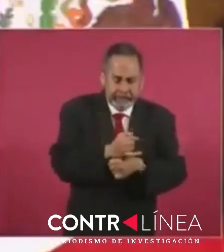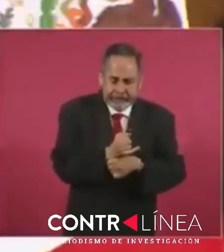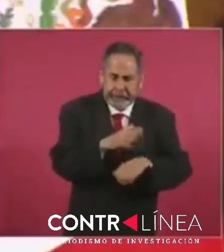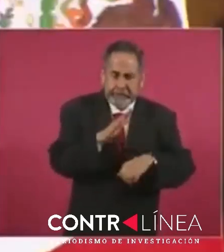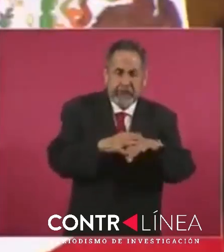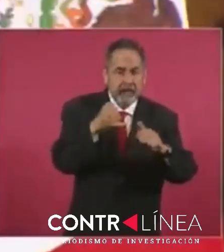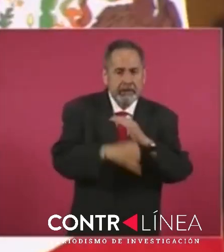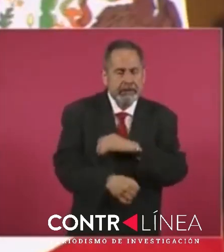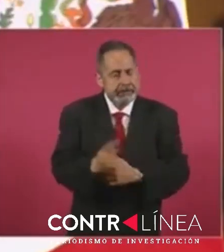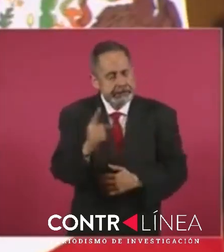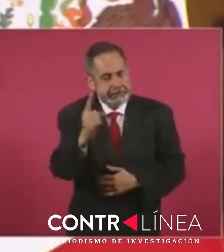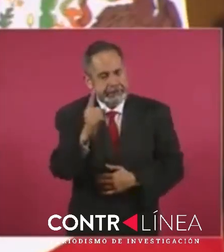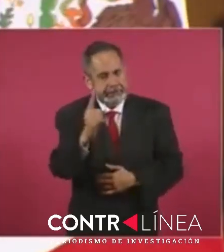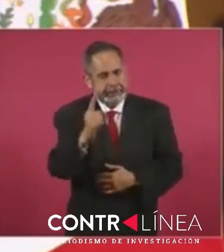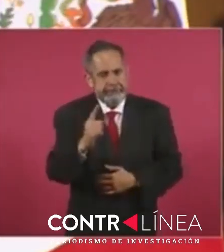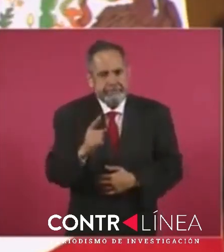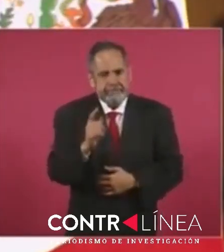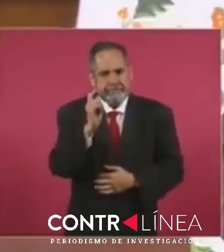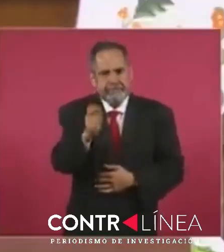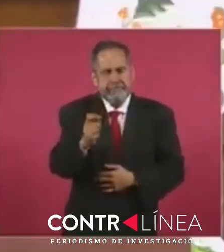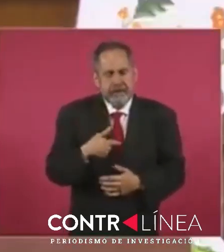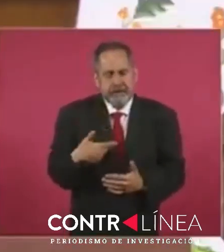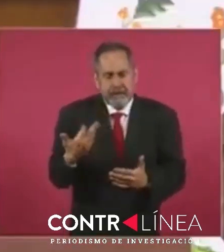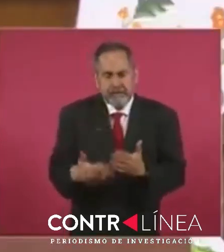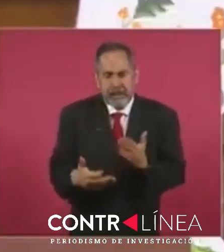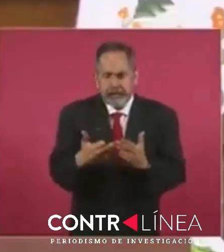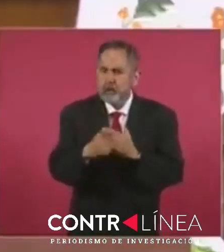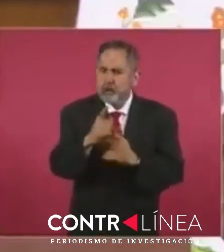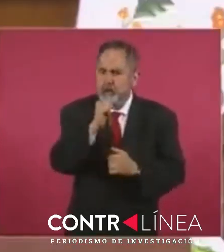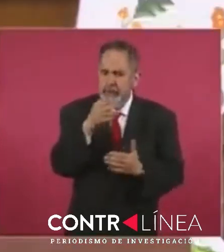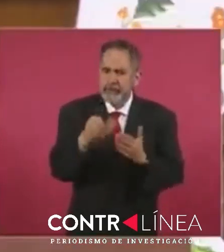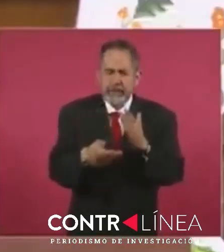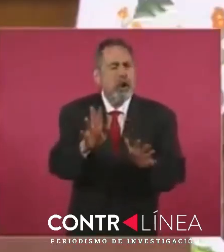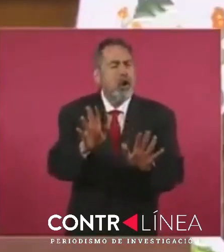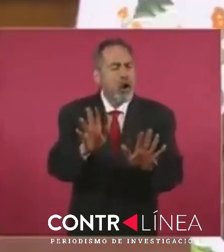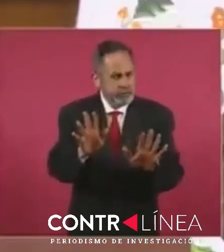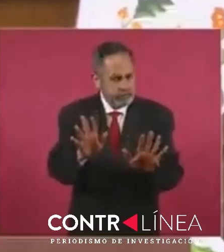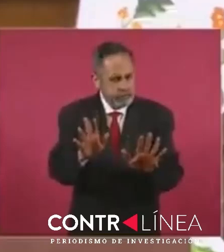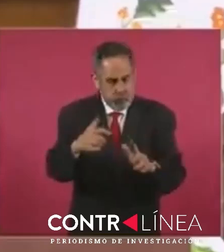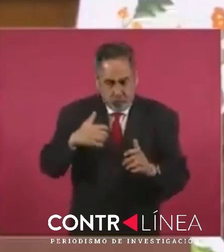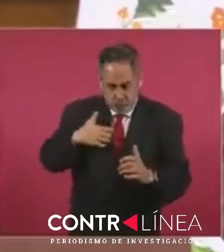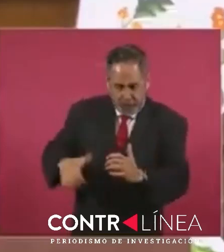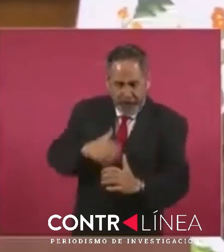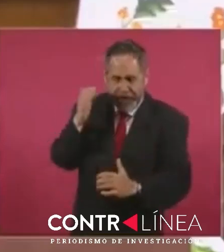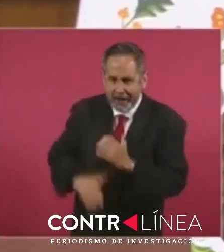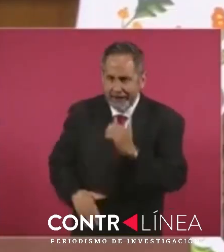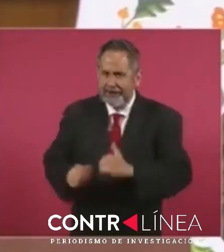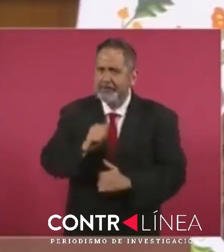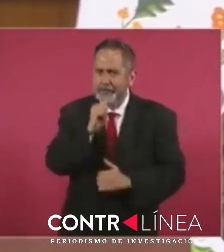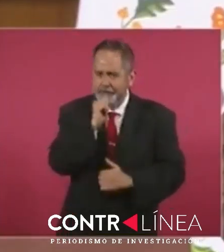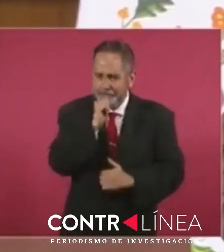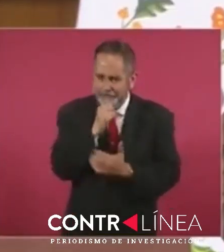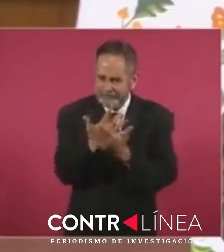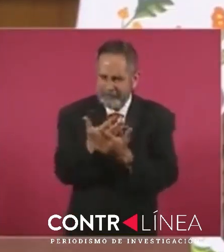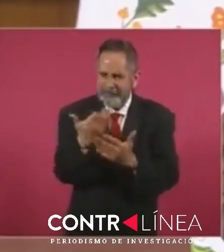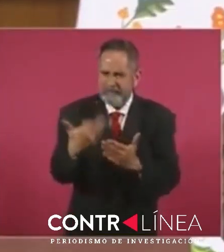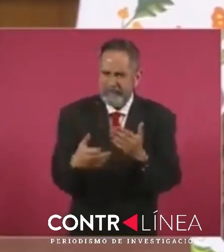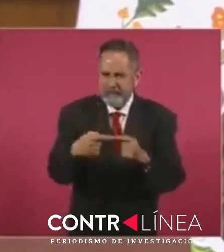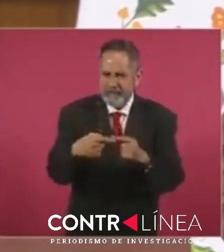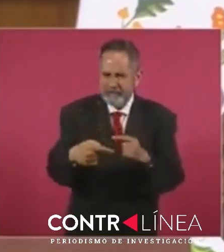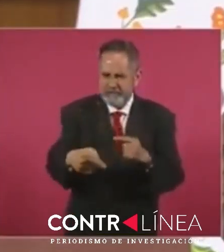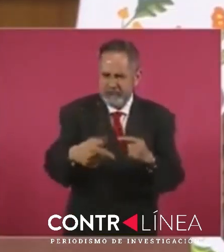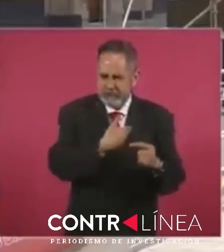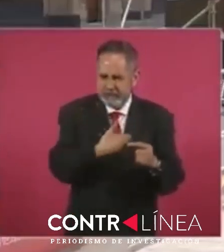Esa es una asignatura pendiente, pero todavía no termino mi mandato